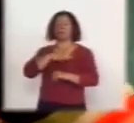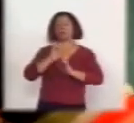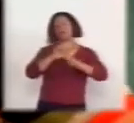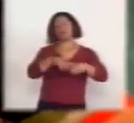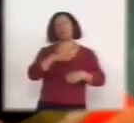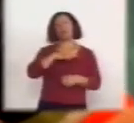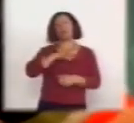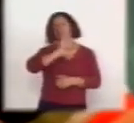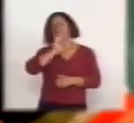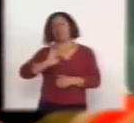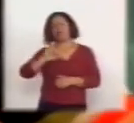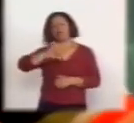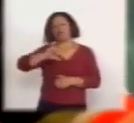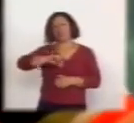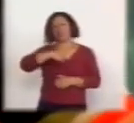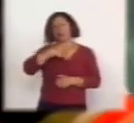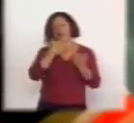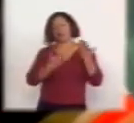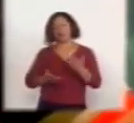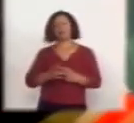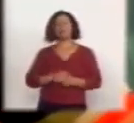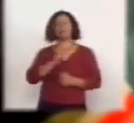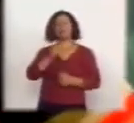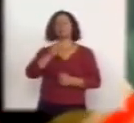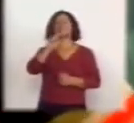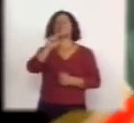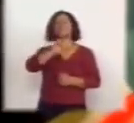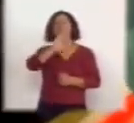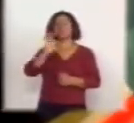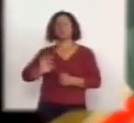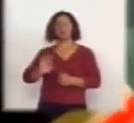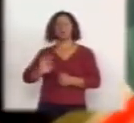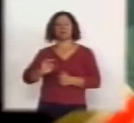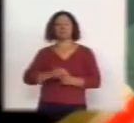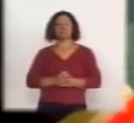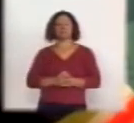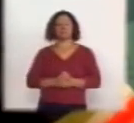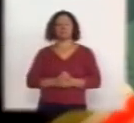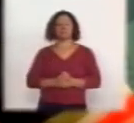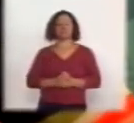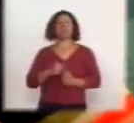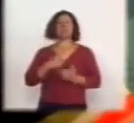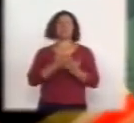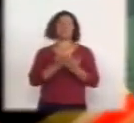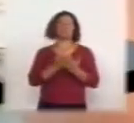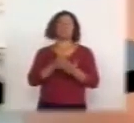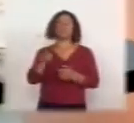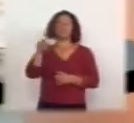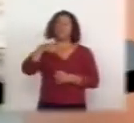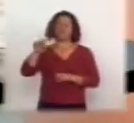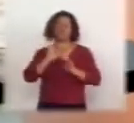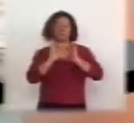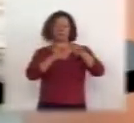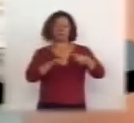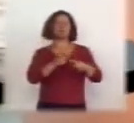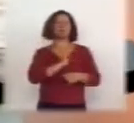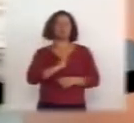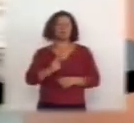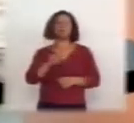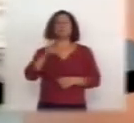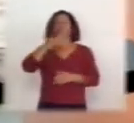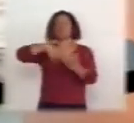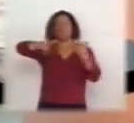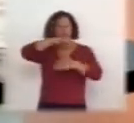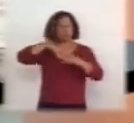por estar hoy aquí. Tenemos el descuento del 20% de descuento y los esperamos que se vayan a inscribir para que pues corramos todos y